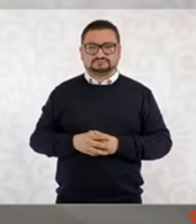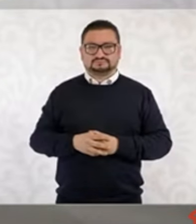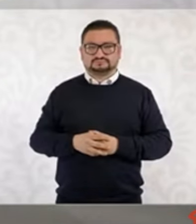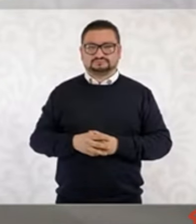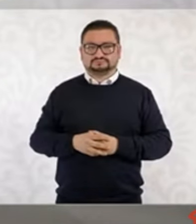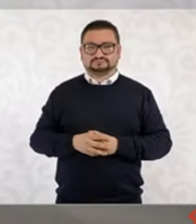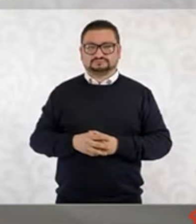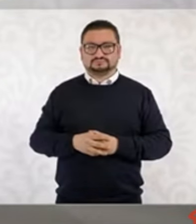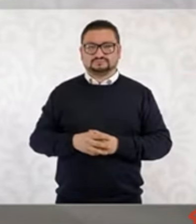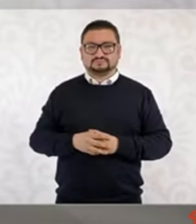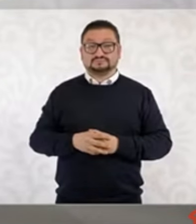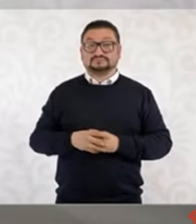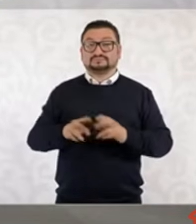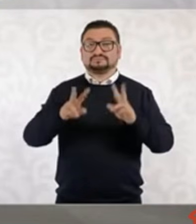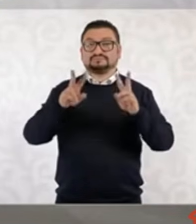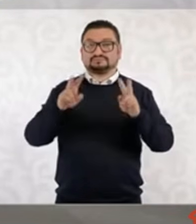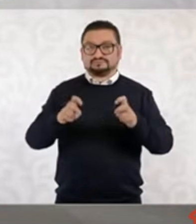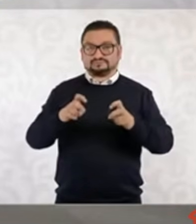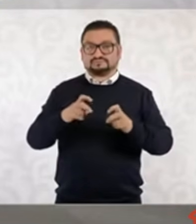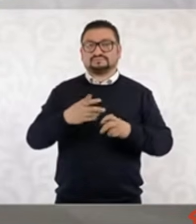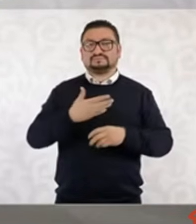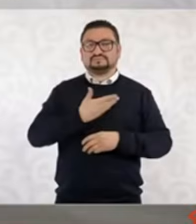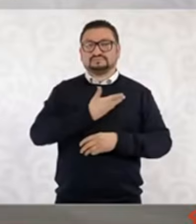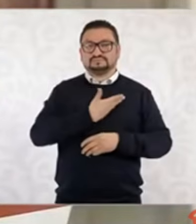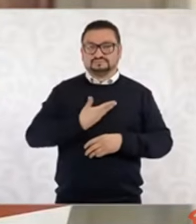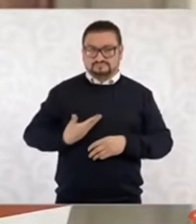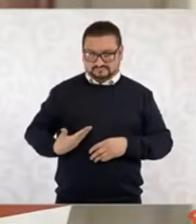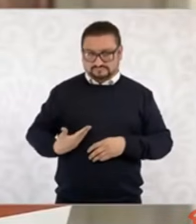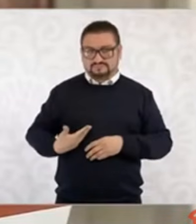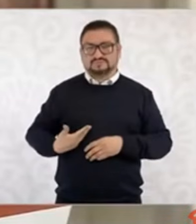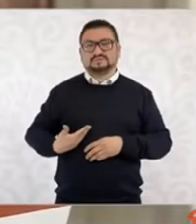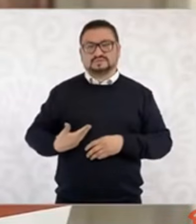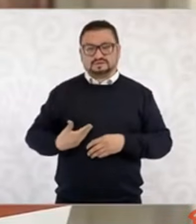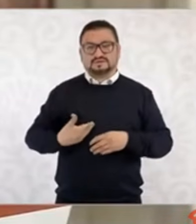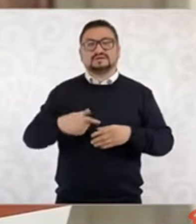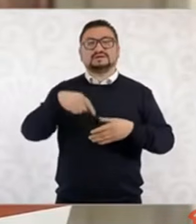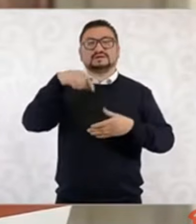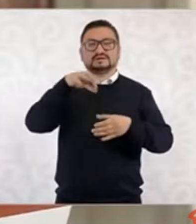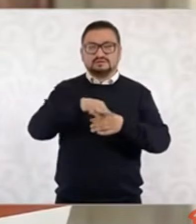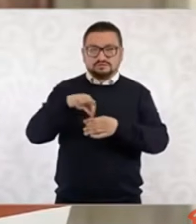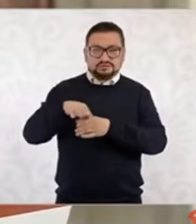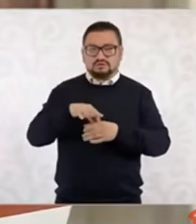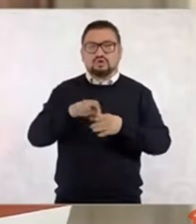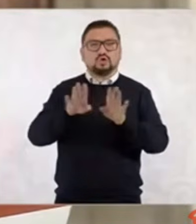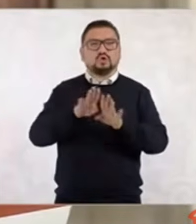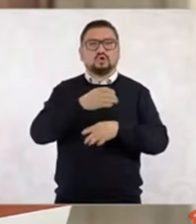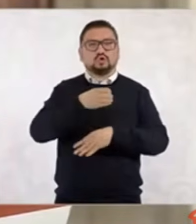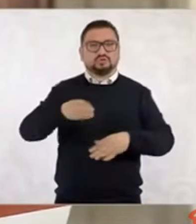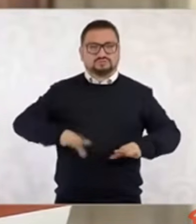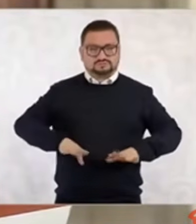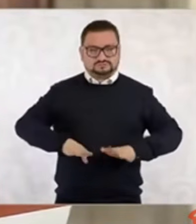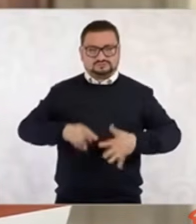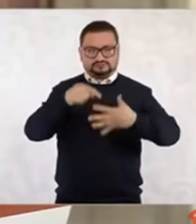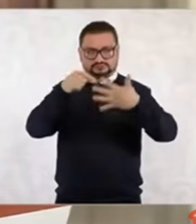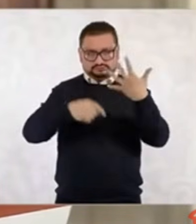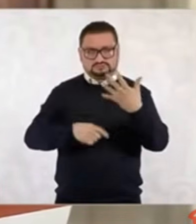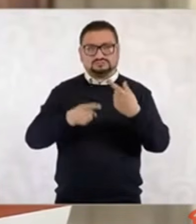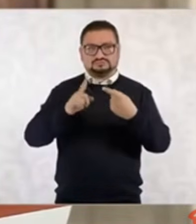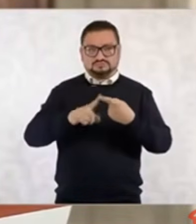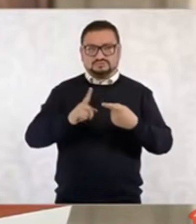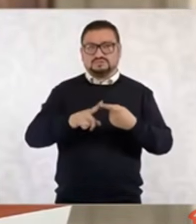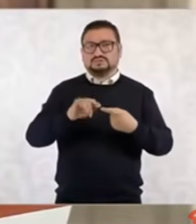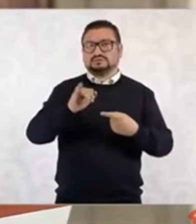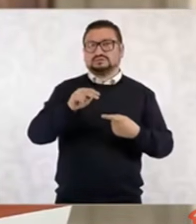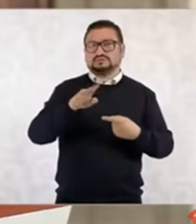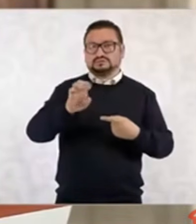El que se refiere a la revocación de mandato del presidente de la República se llevará a cabo conforme a los siguientes. Será convocado por el